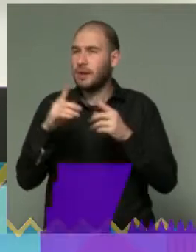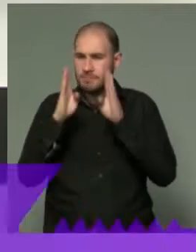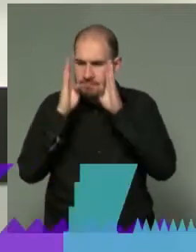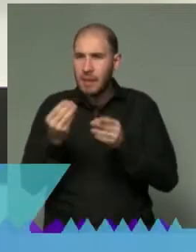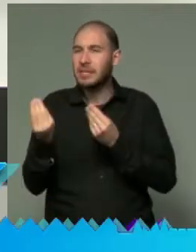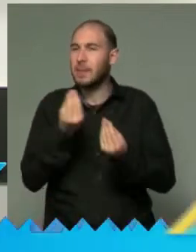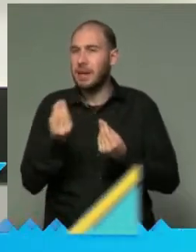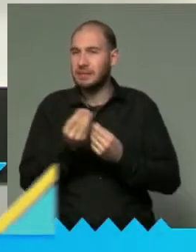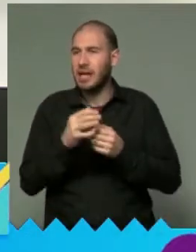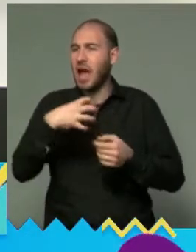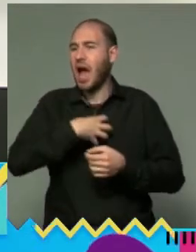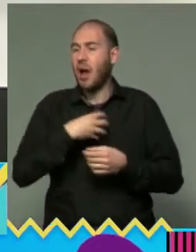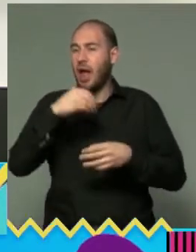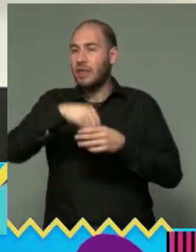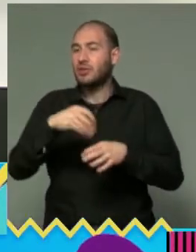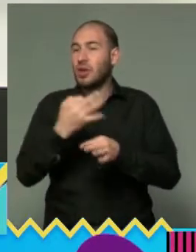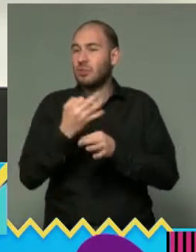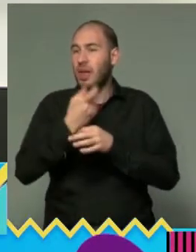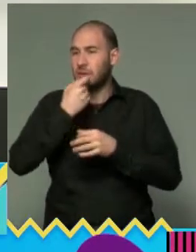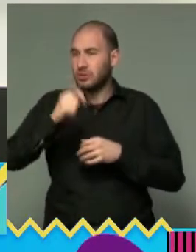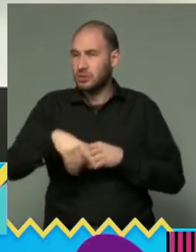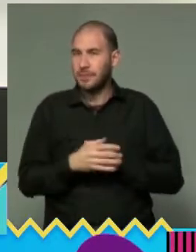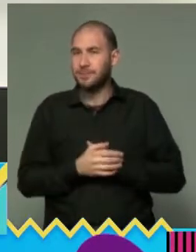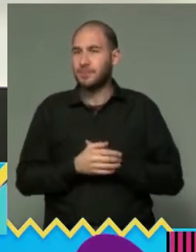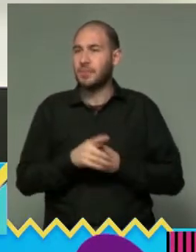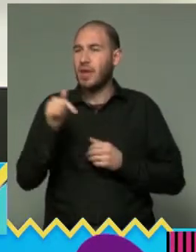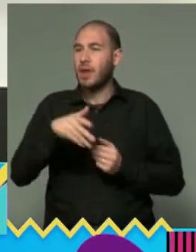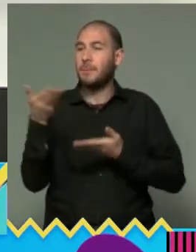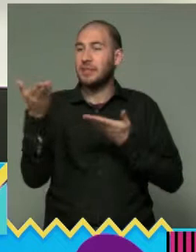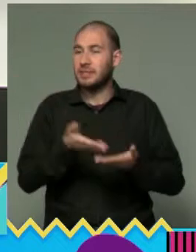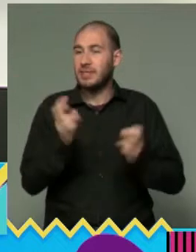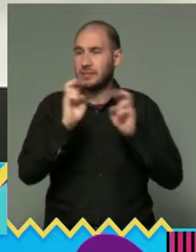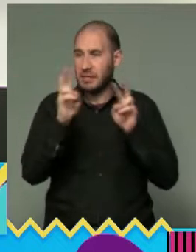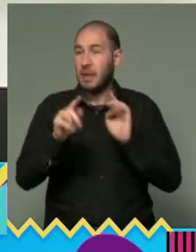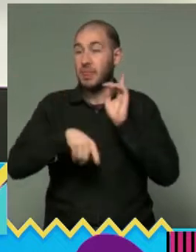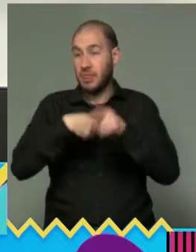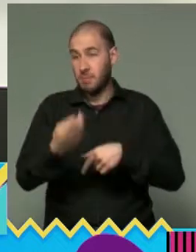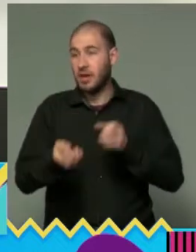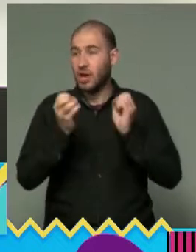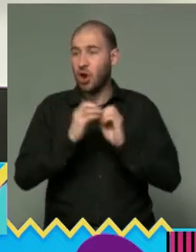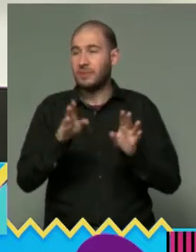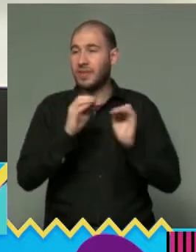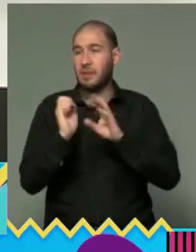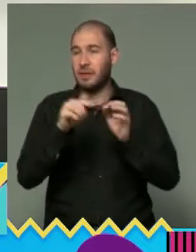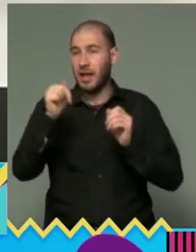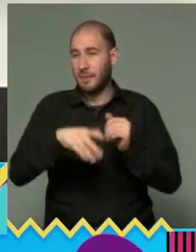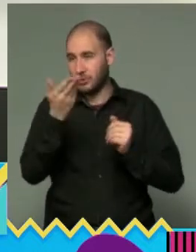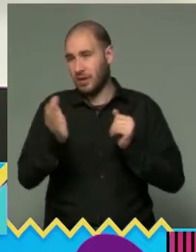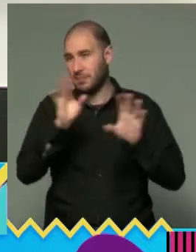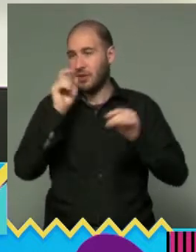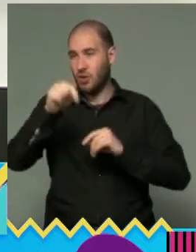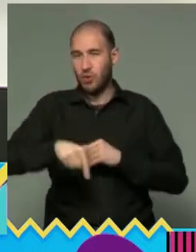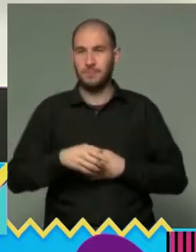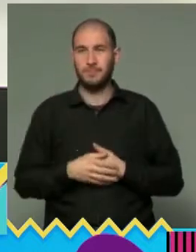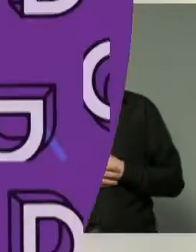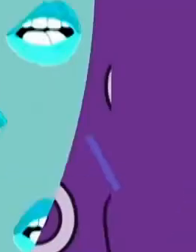qué pasa en las aulas de las escuelas de Mendoza. Vamos a presentar el tema y luego arrancamos el debate aquí con nuestros invitados del día de